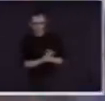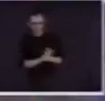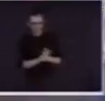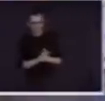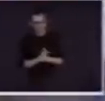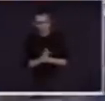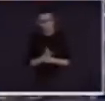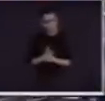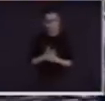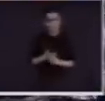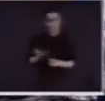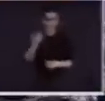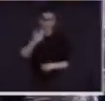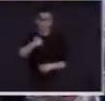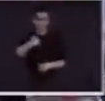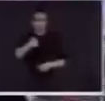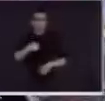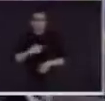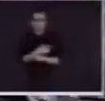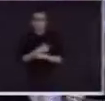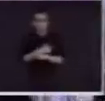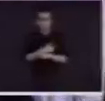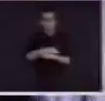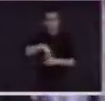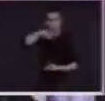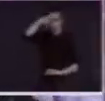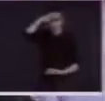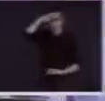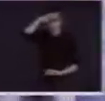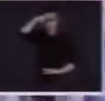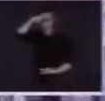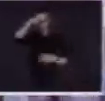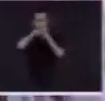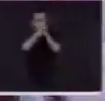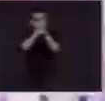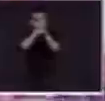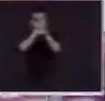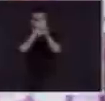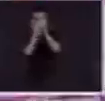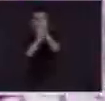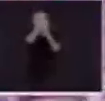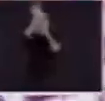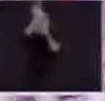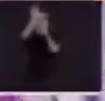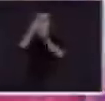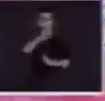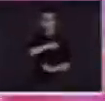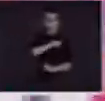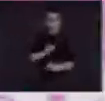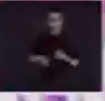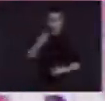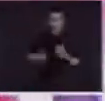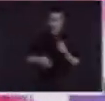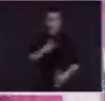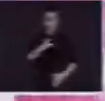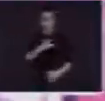de suba mi cabeza sol contra fuerza que sale el fuego de mi trompeta no contengo la emoción se meale el